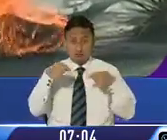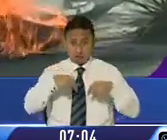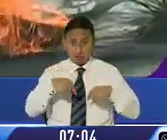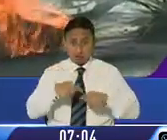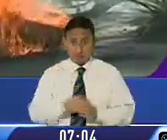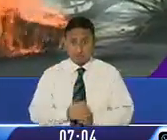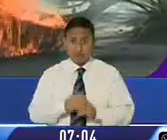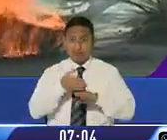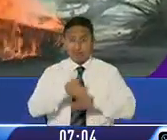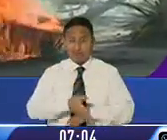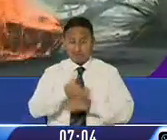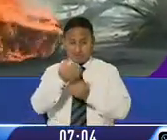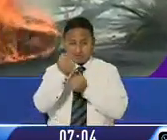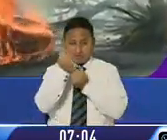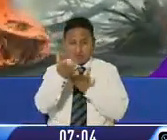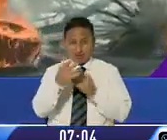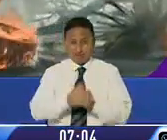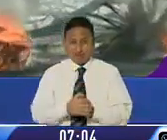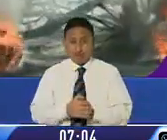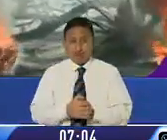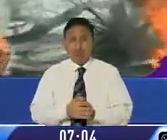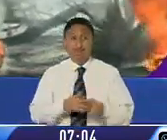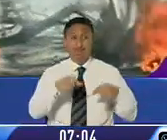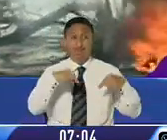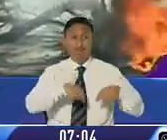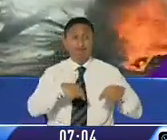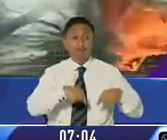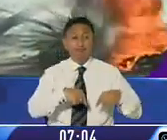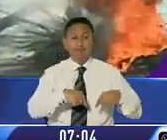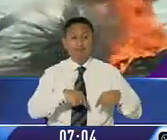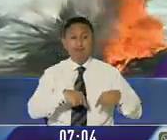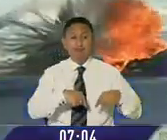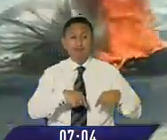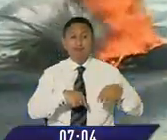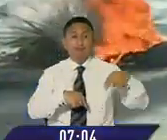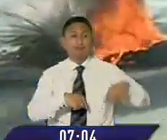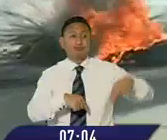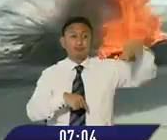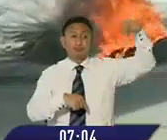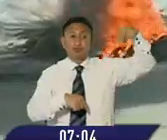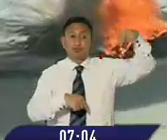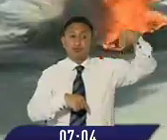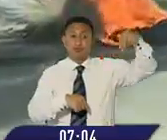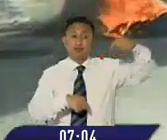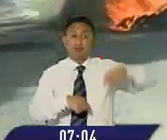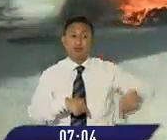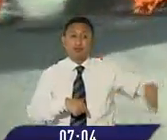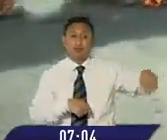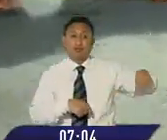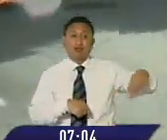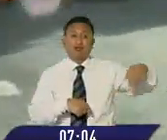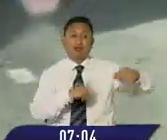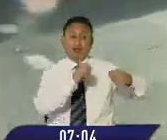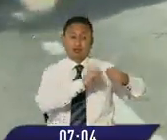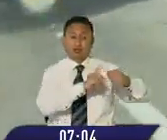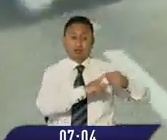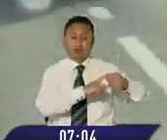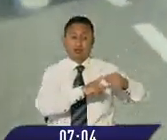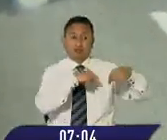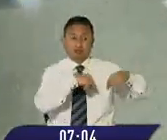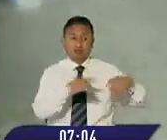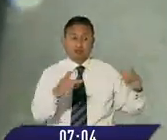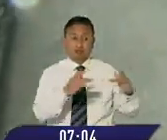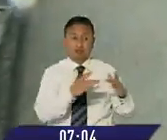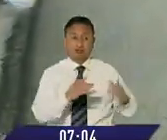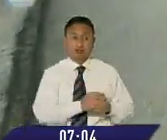en este punto. Es el panorama que se registra en el ingreso norte en la Panamericana, acá al norte de la capital, que conecta